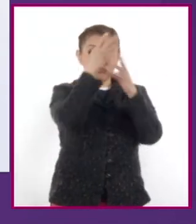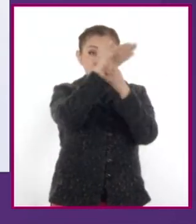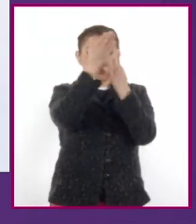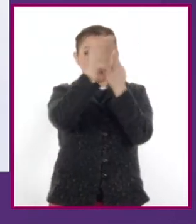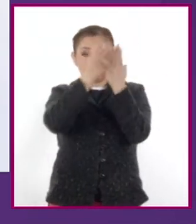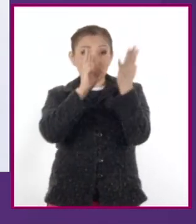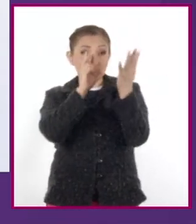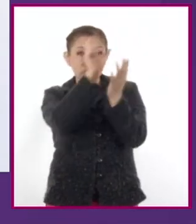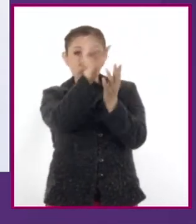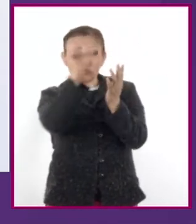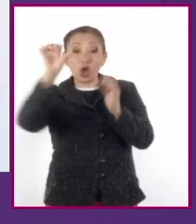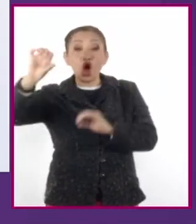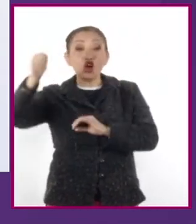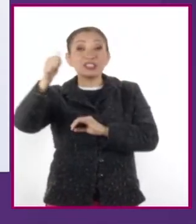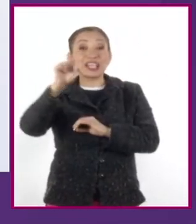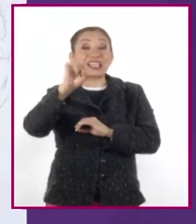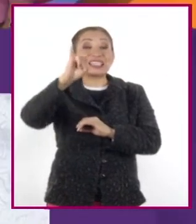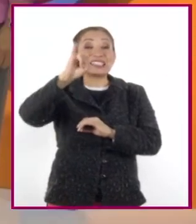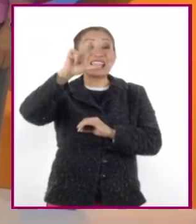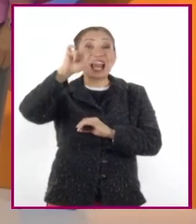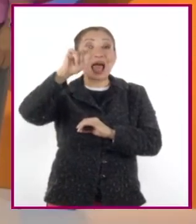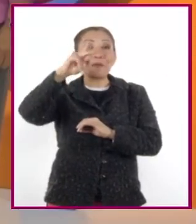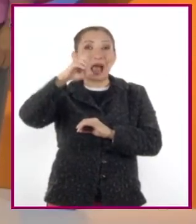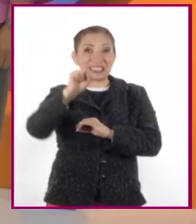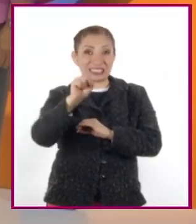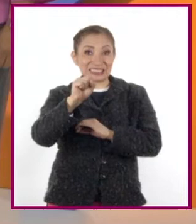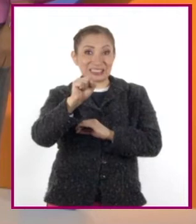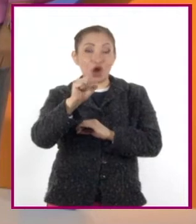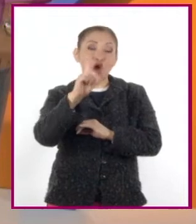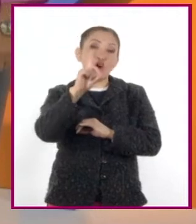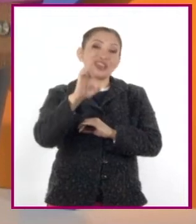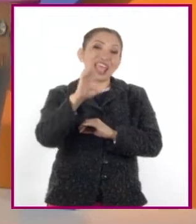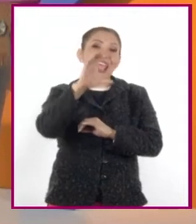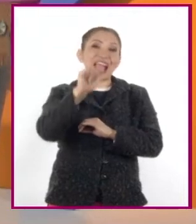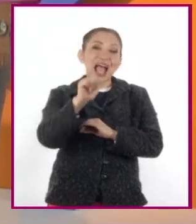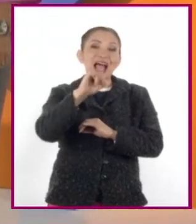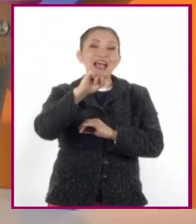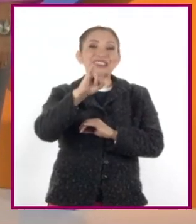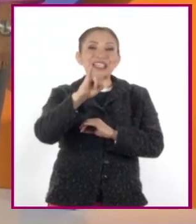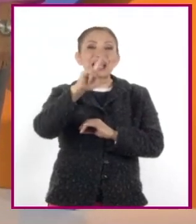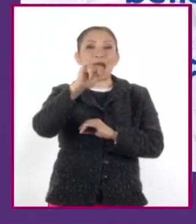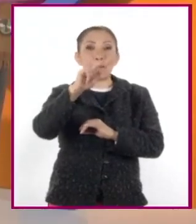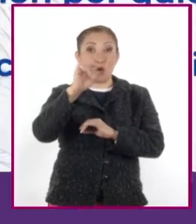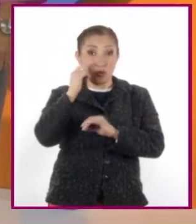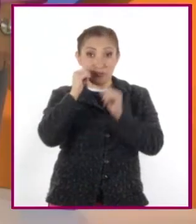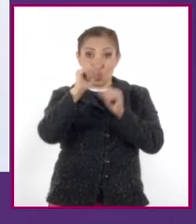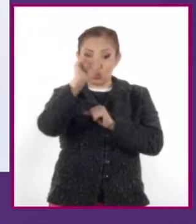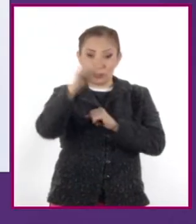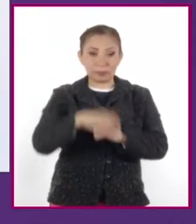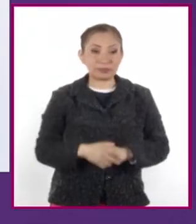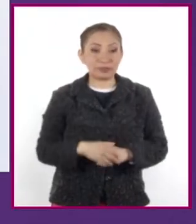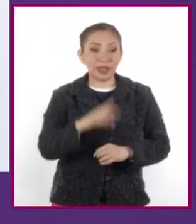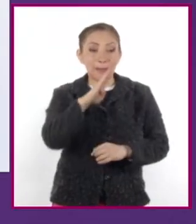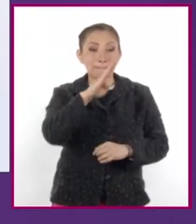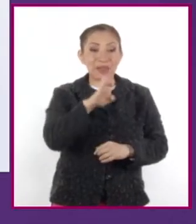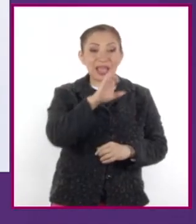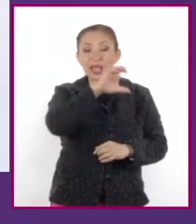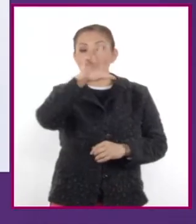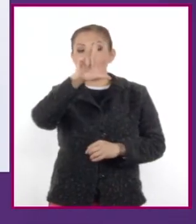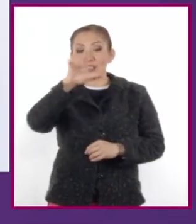tenemos otro verso de 11 sílabas o endecasílabo. Mucha atención al verso que sigue.